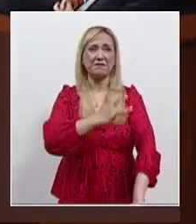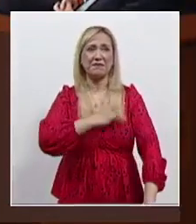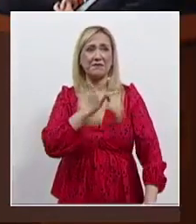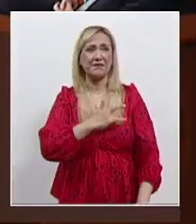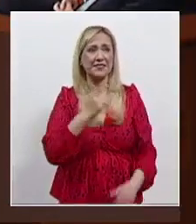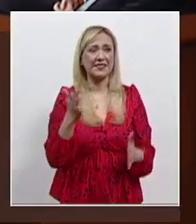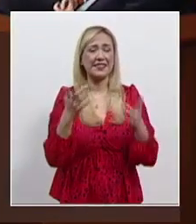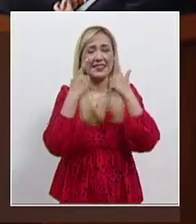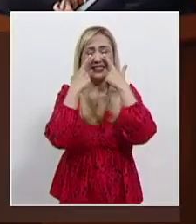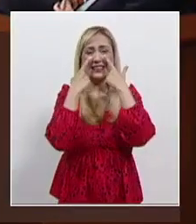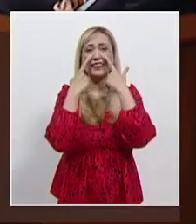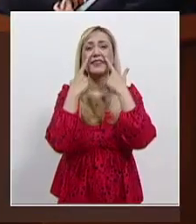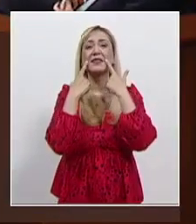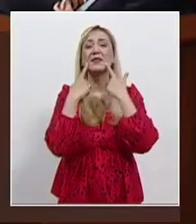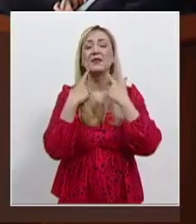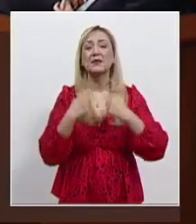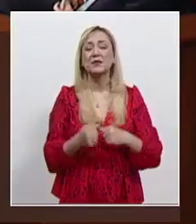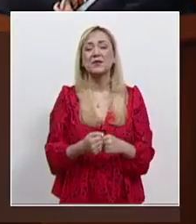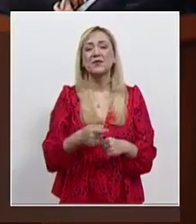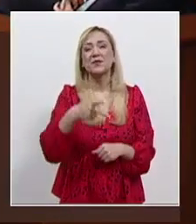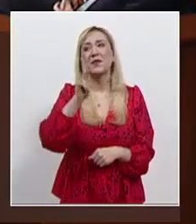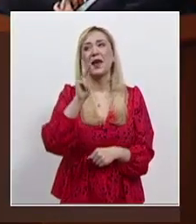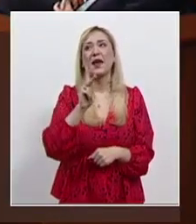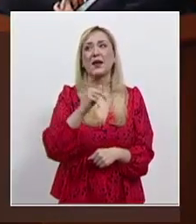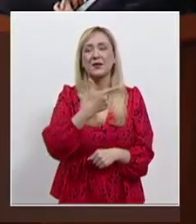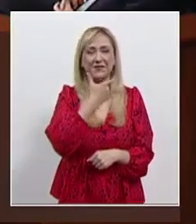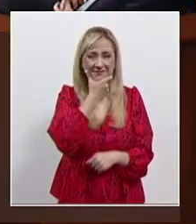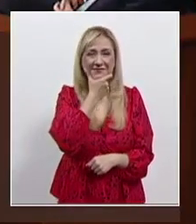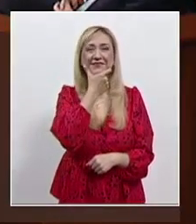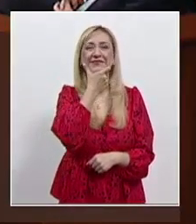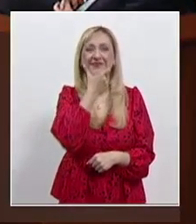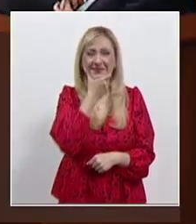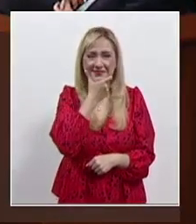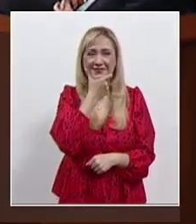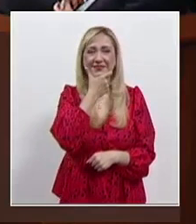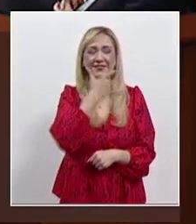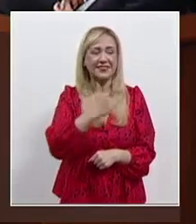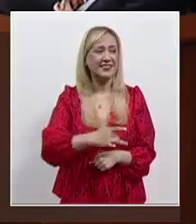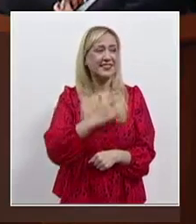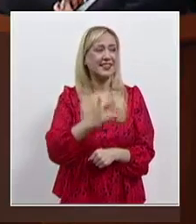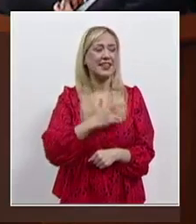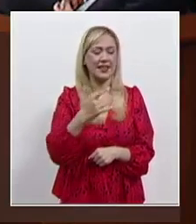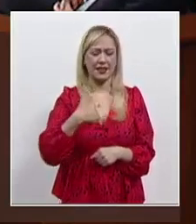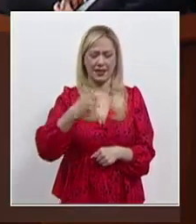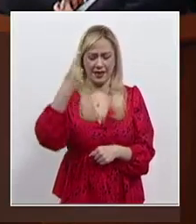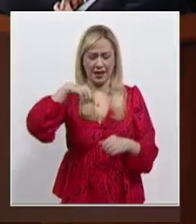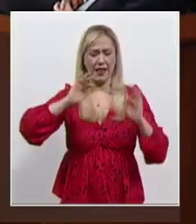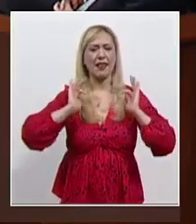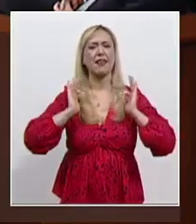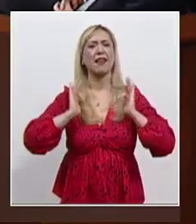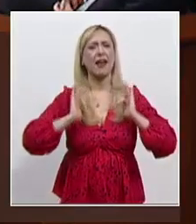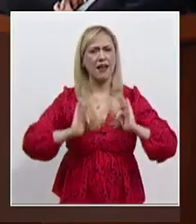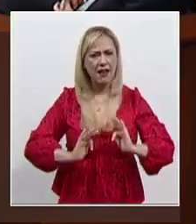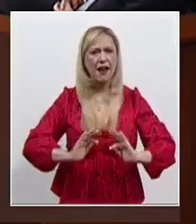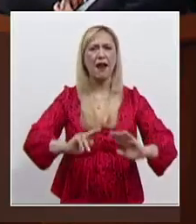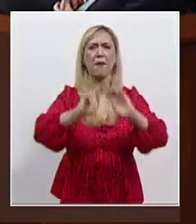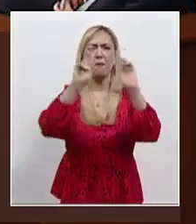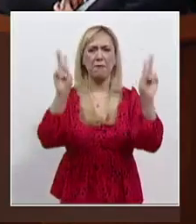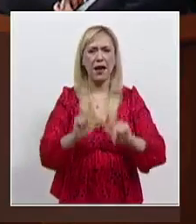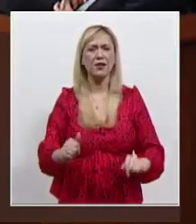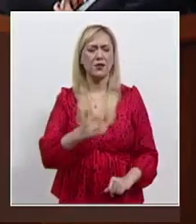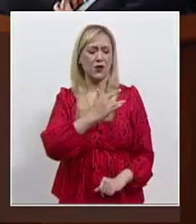con lágrimas y muchas sonrisas también, con una sensación de paz y alegría en el